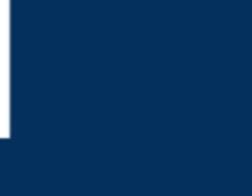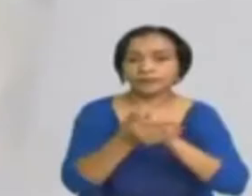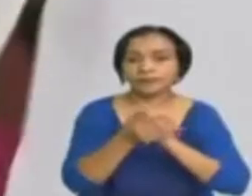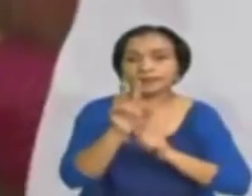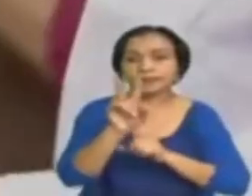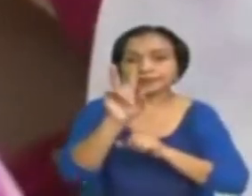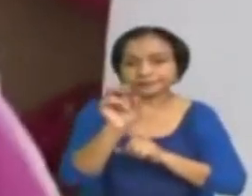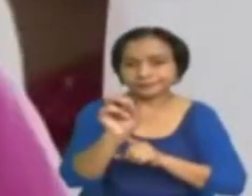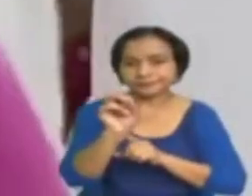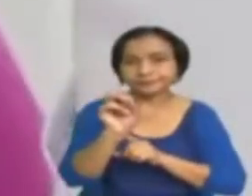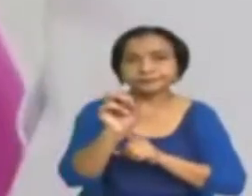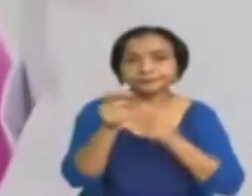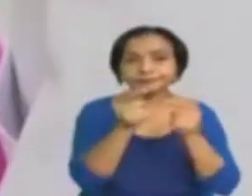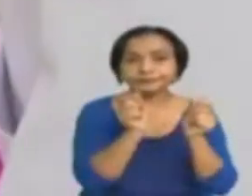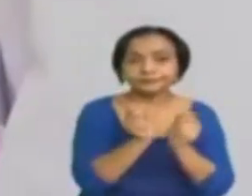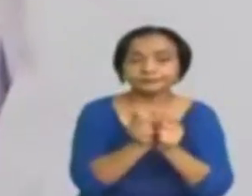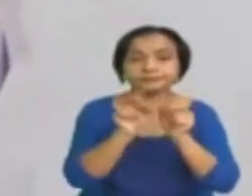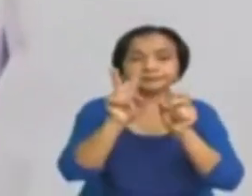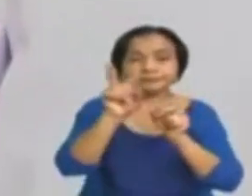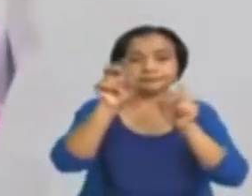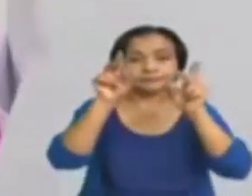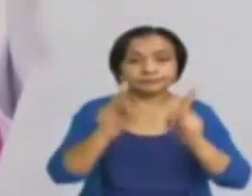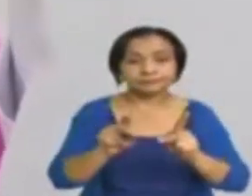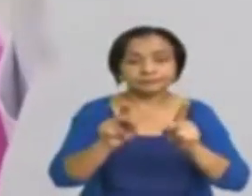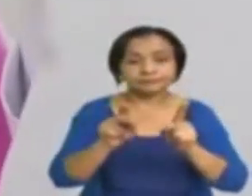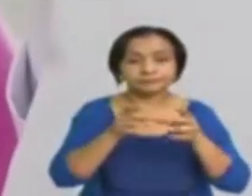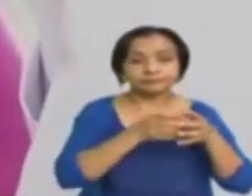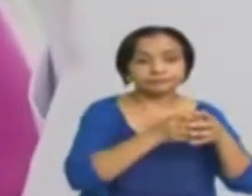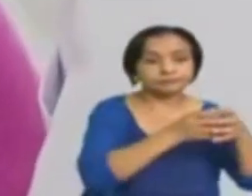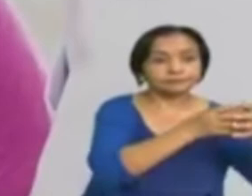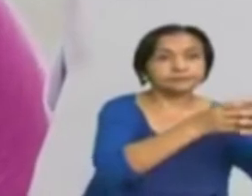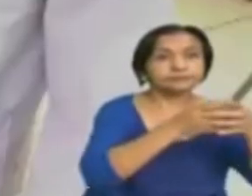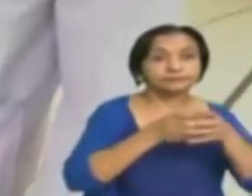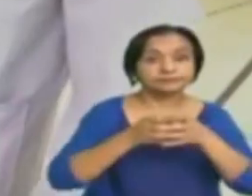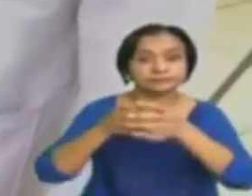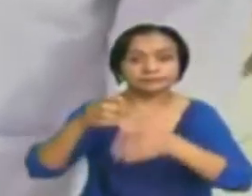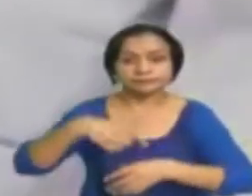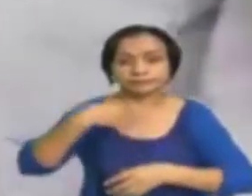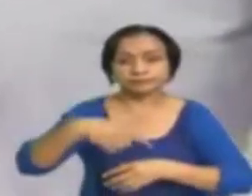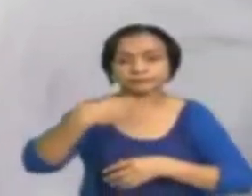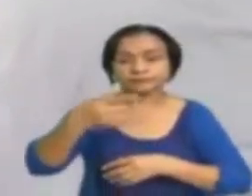la influenza para adultos mayores, pero hemos logrado cubrir